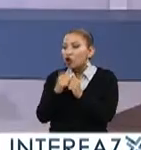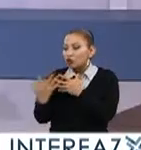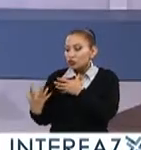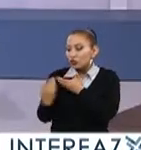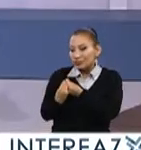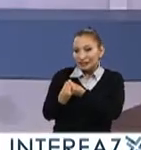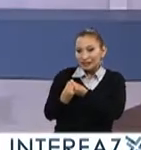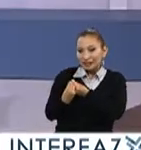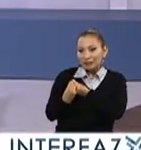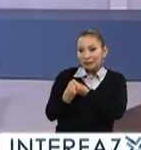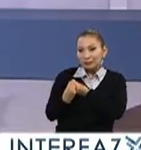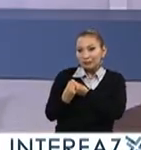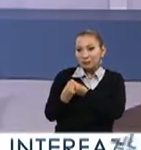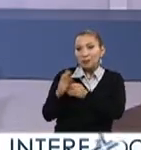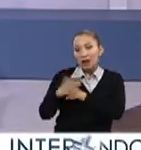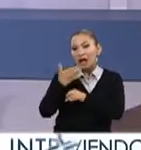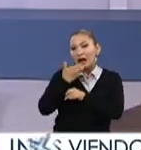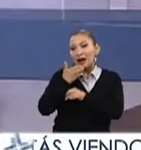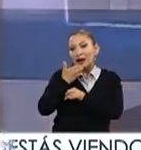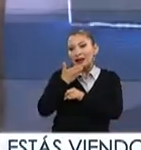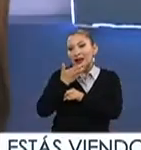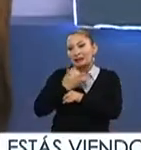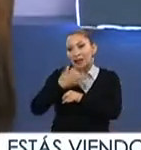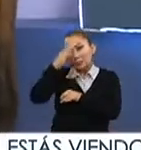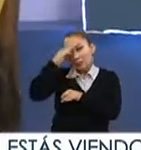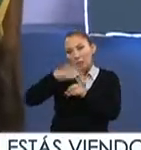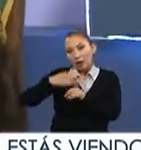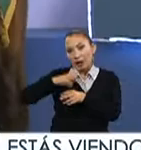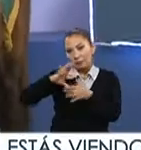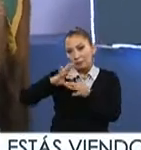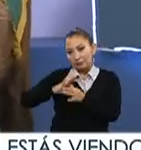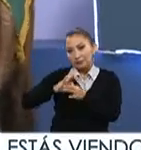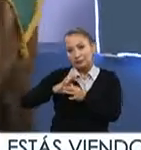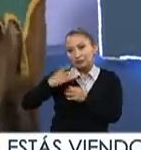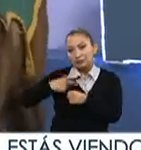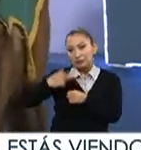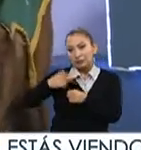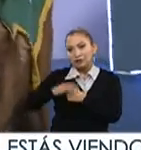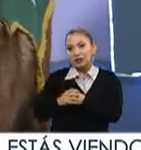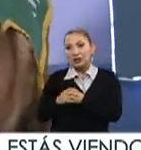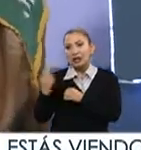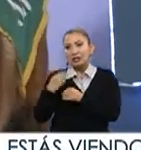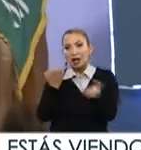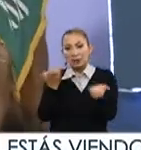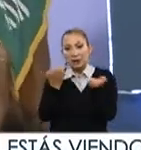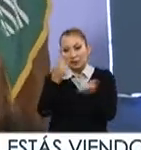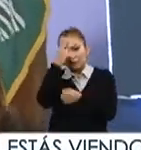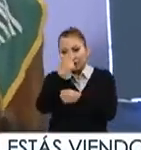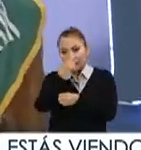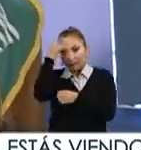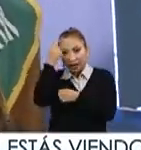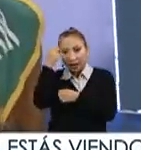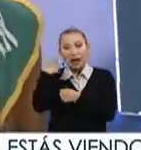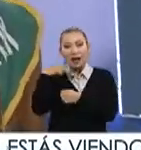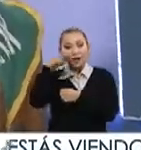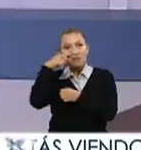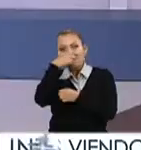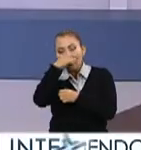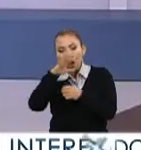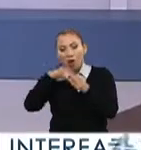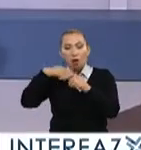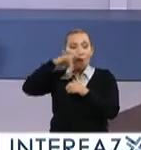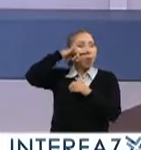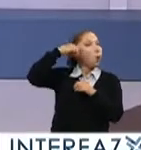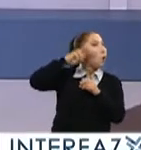conmigo o ya tiene, más bien, tiene grabado el aroma. La persona, empezamos con ejercicios fáciles, a vista, fuera de